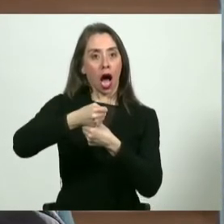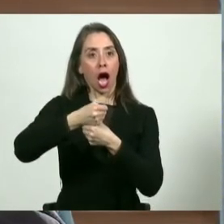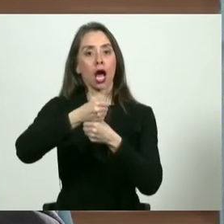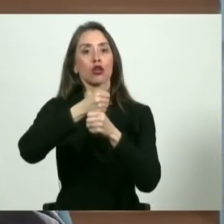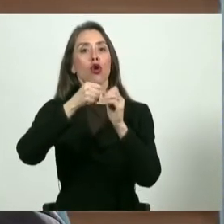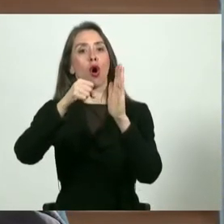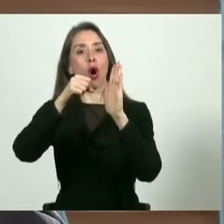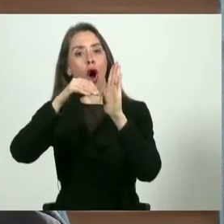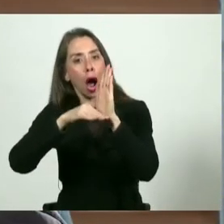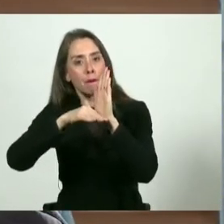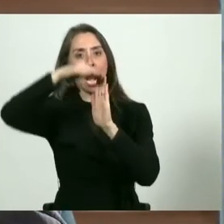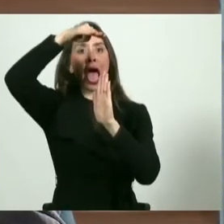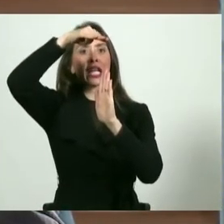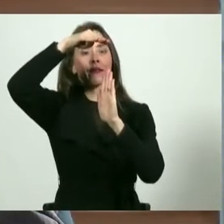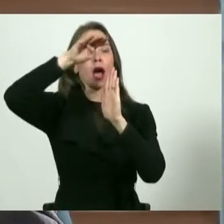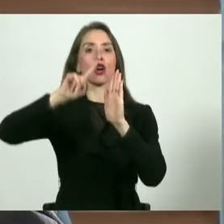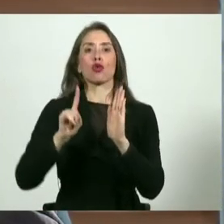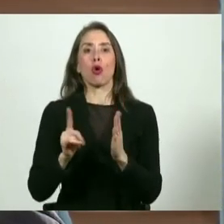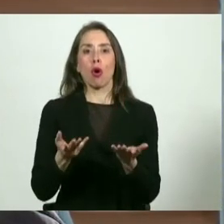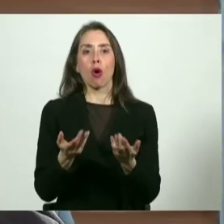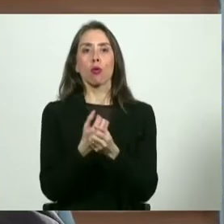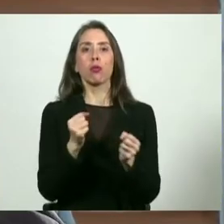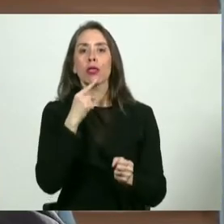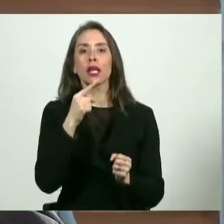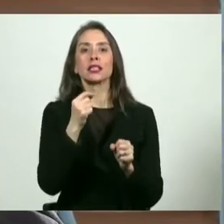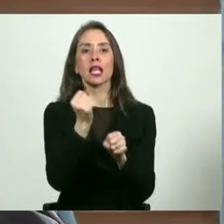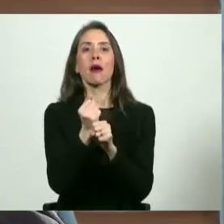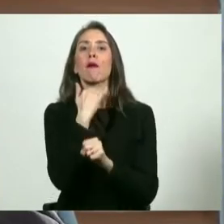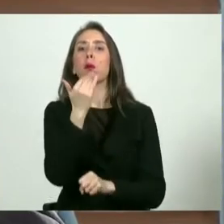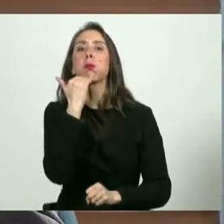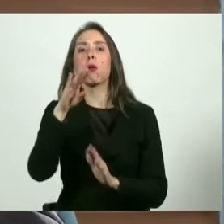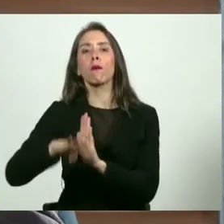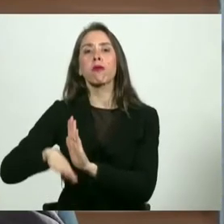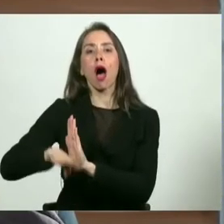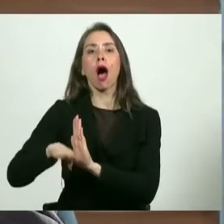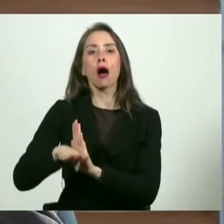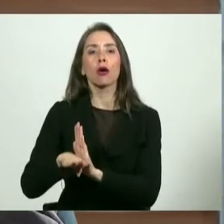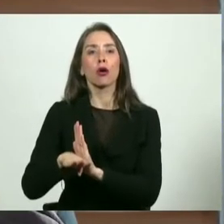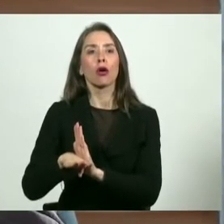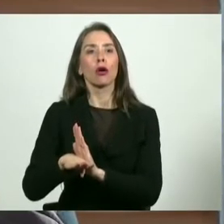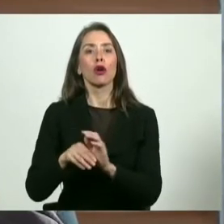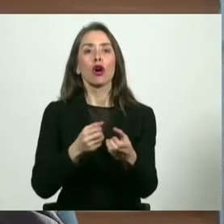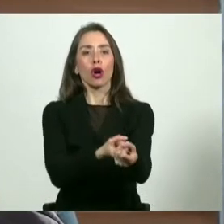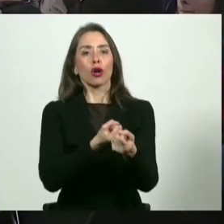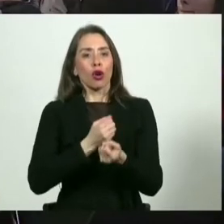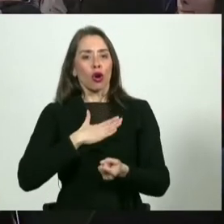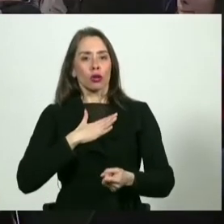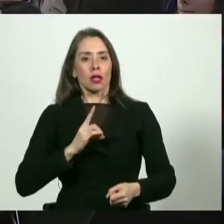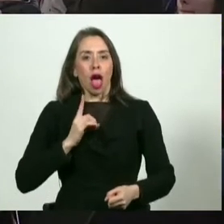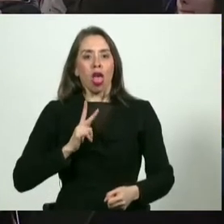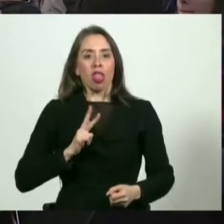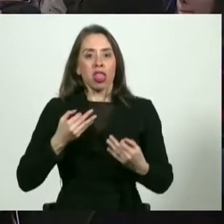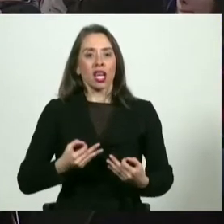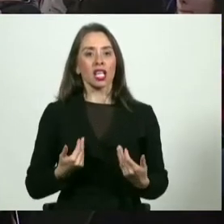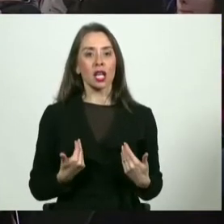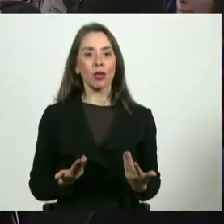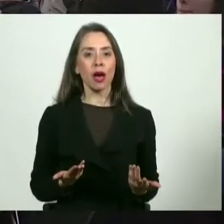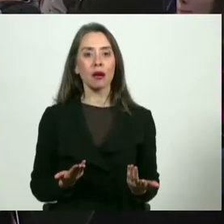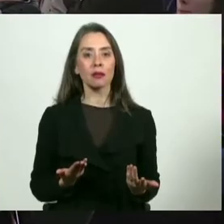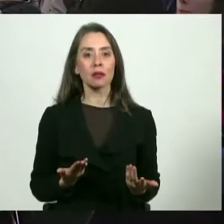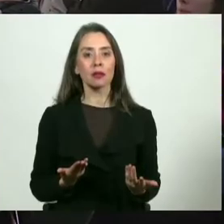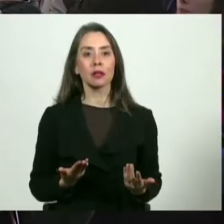del 1% inclusión laboral. Pero ¿qué pasa con el empresario que piensa que